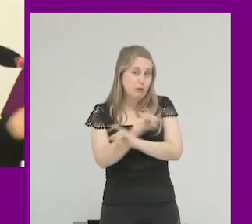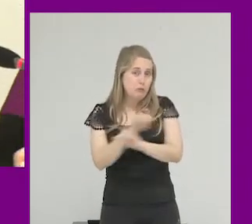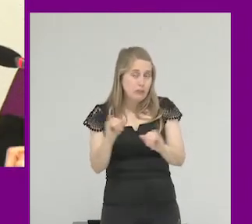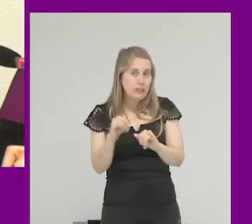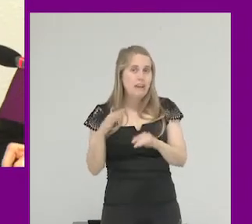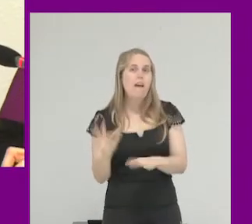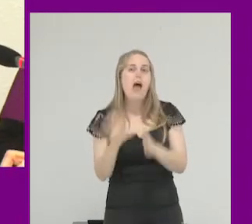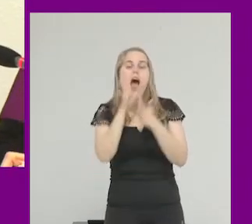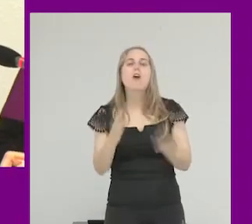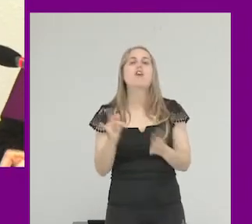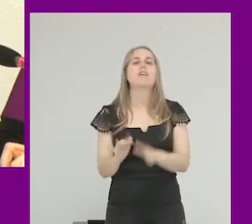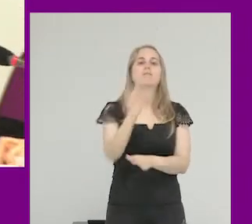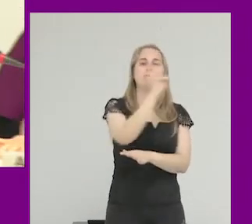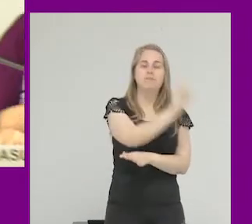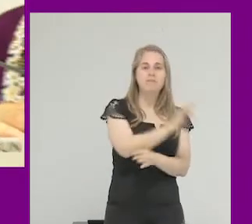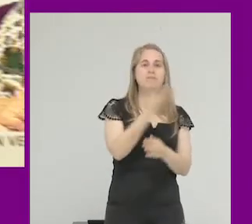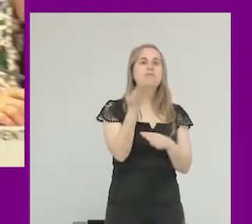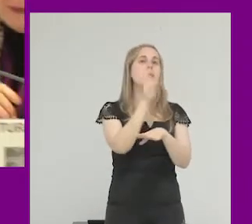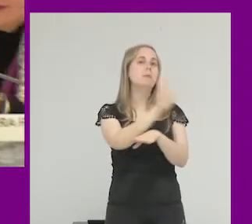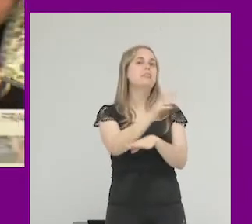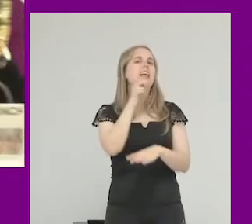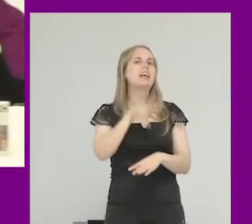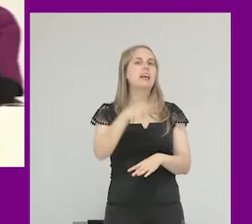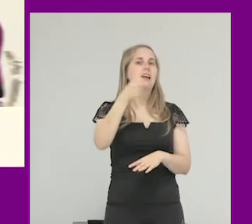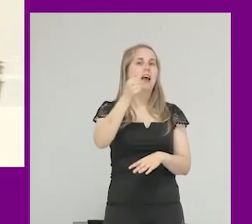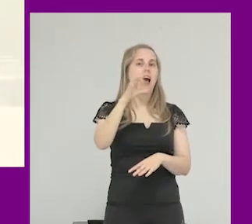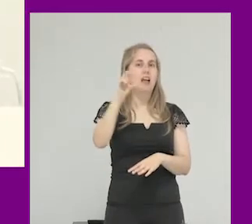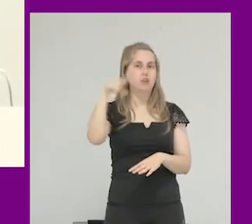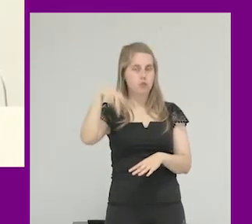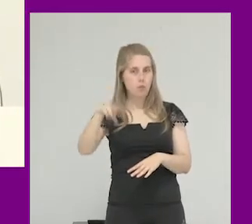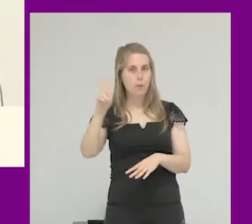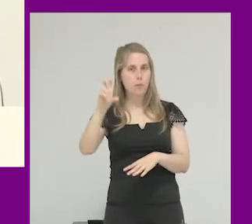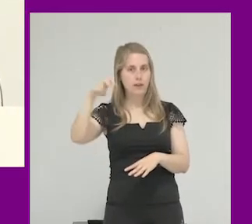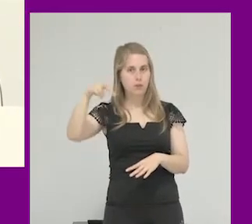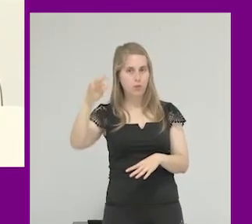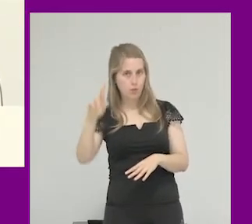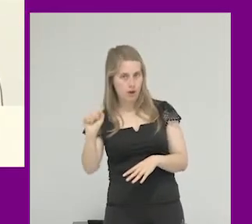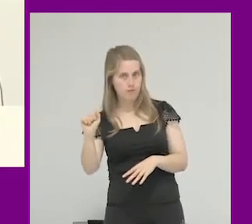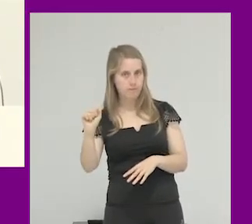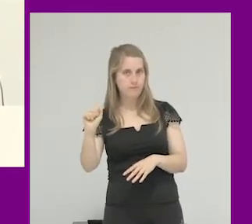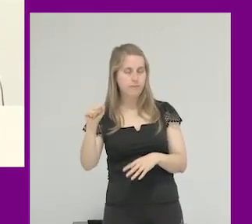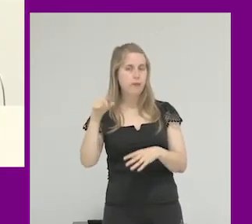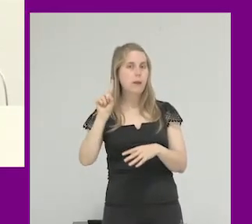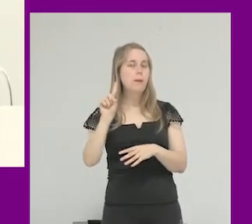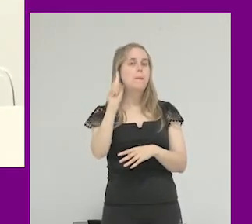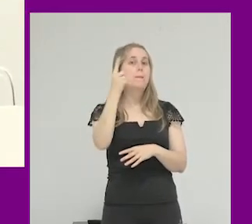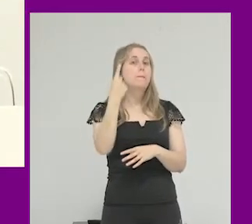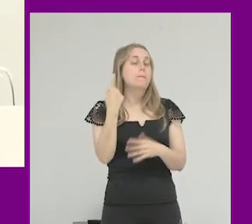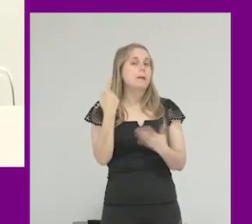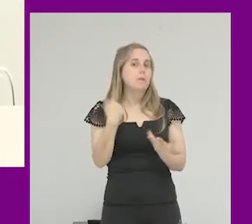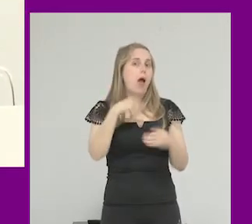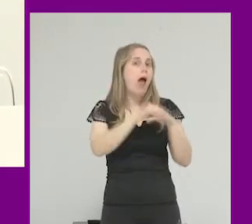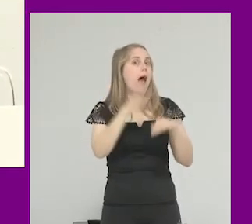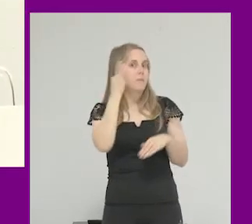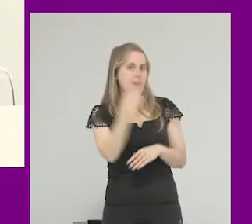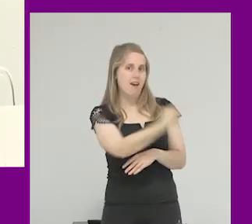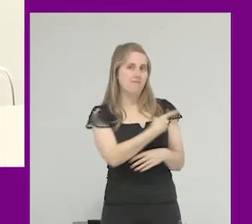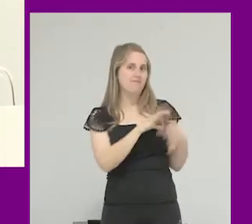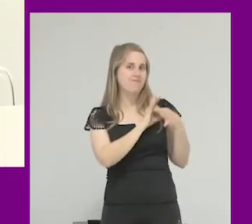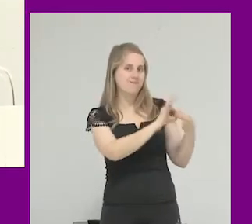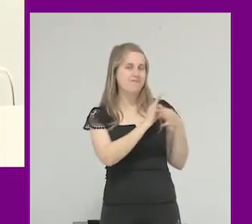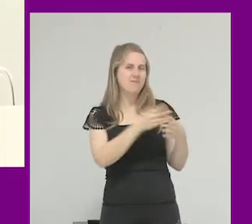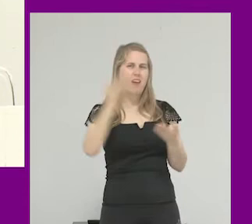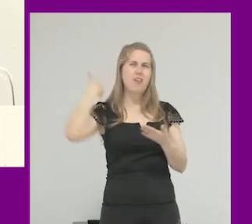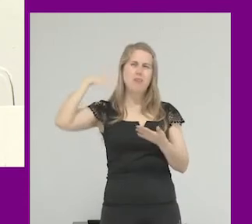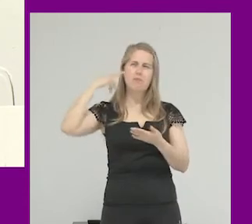quiero presentar ahora a Asun Ventura Fran. Lo primero, como una amiga, tuvimos ya